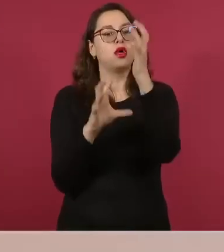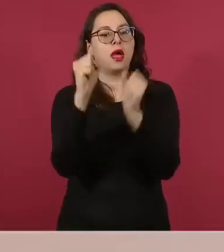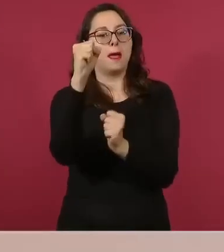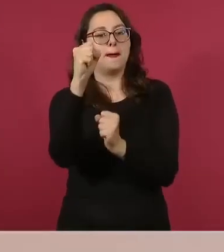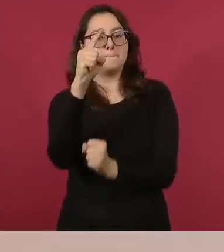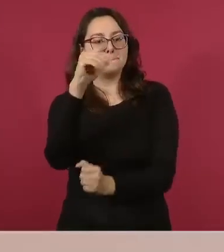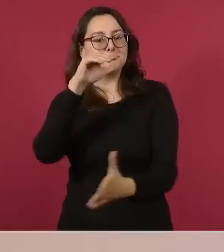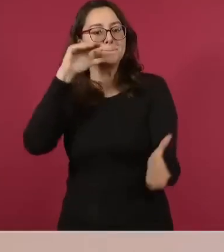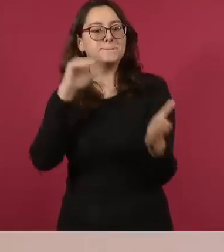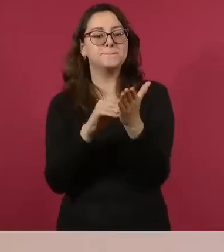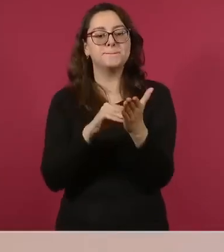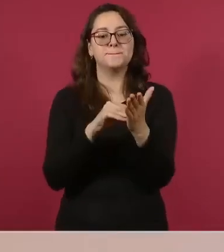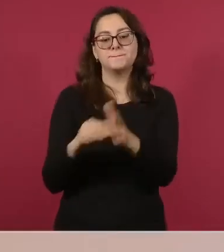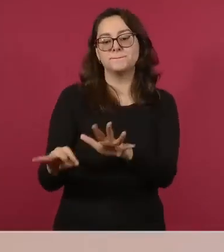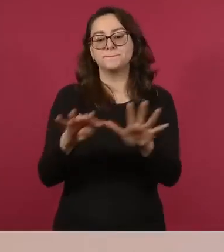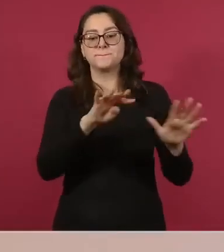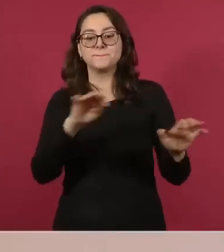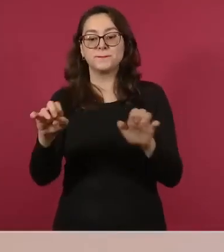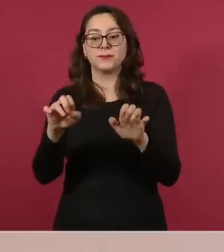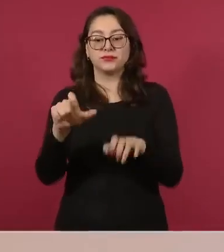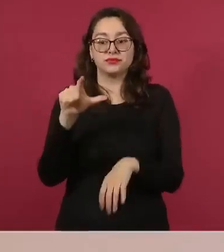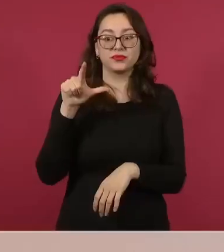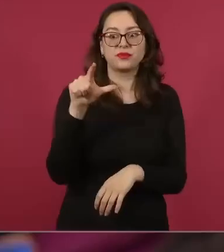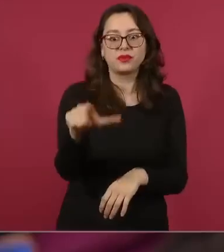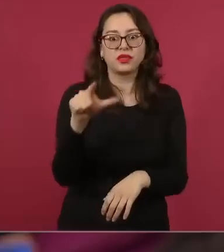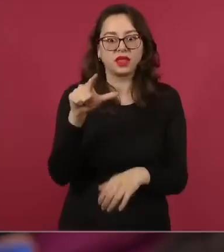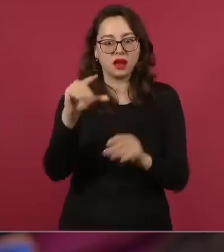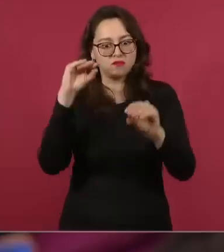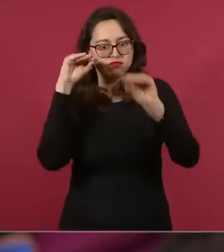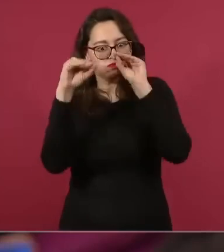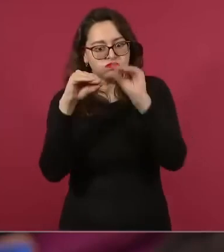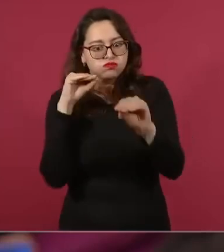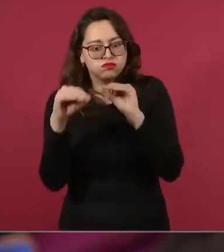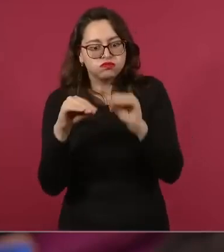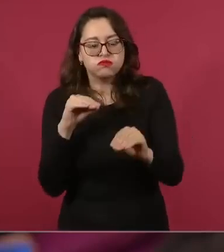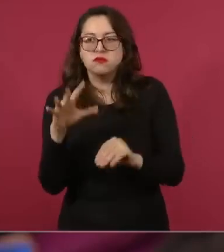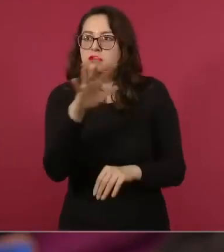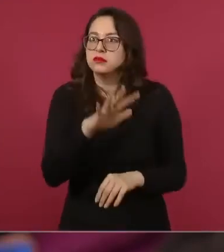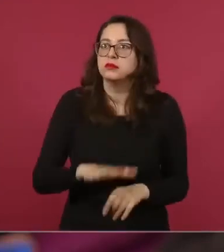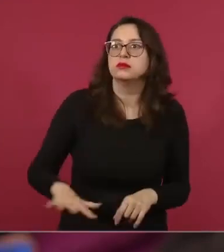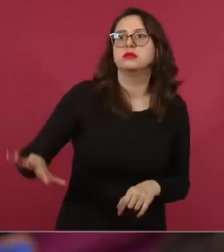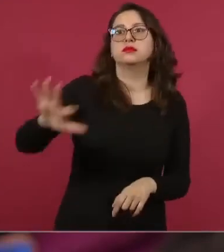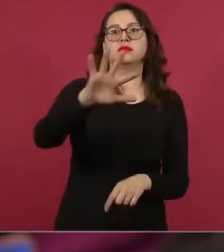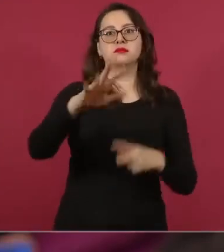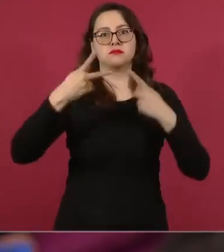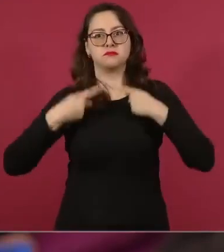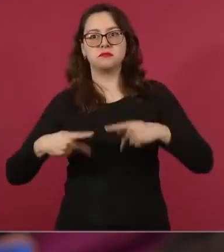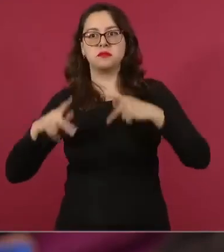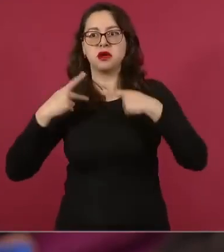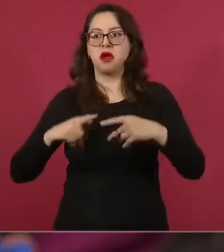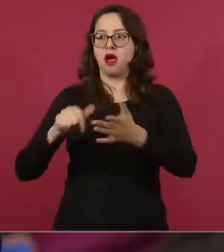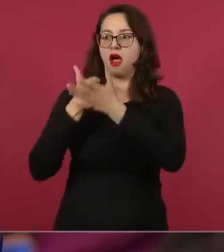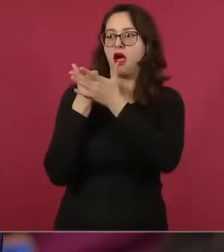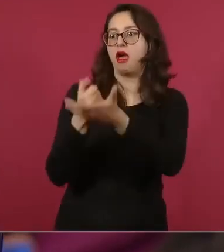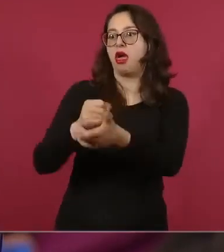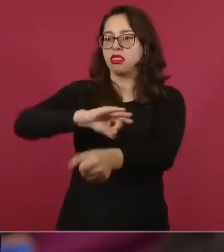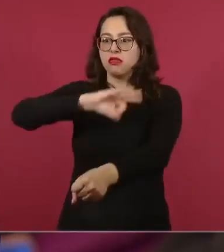fue sin duda la más avanzada del mundo en cuanto a justicia